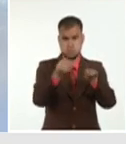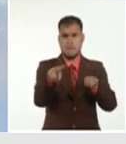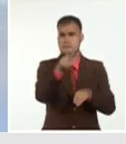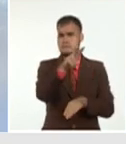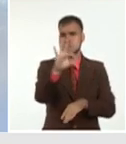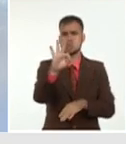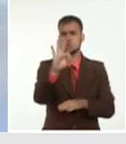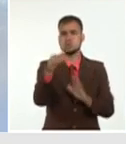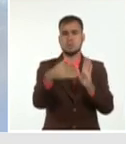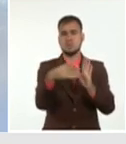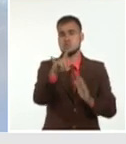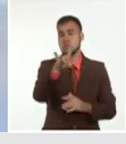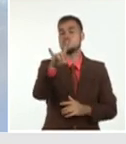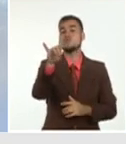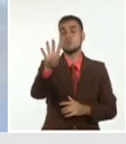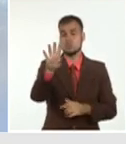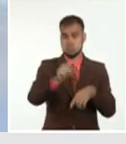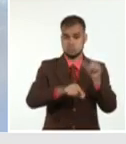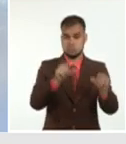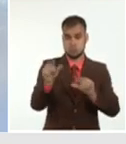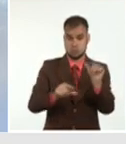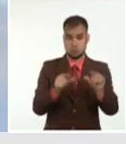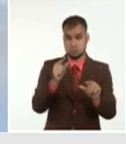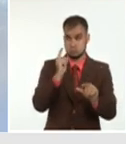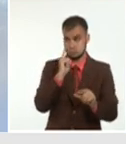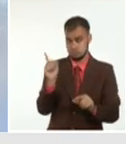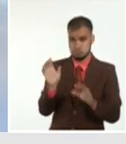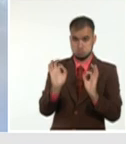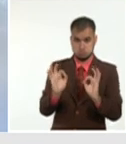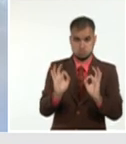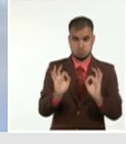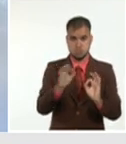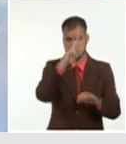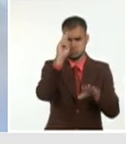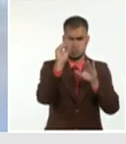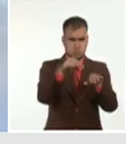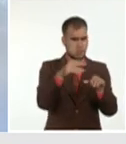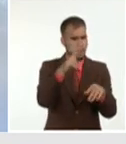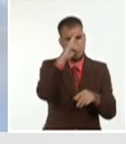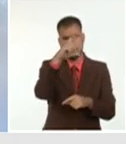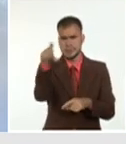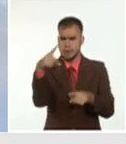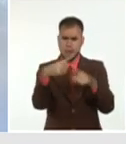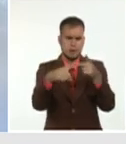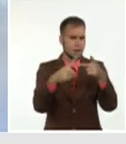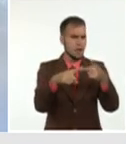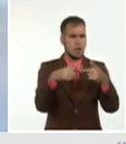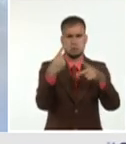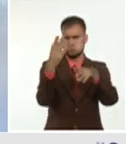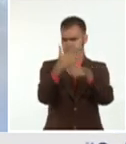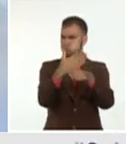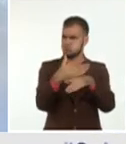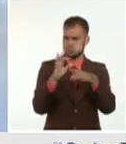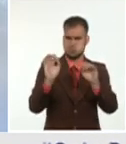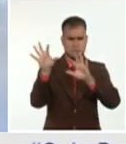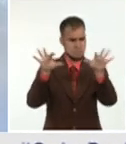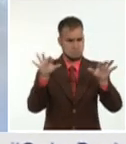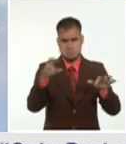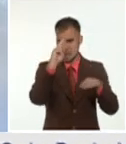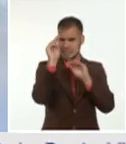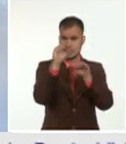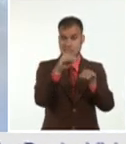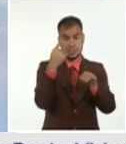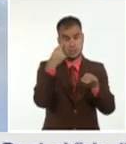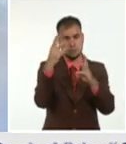28.994 pacientes ingresados, hospitales, centros de aislamiento, realmente una cifra muy elevada